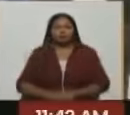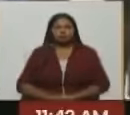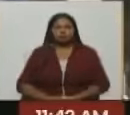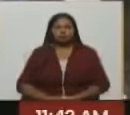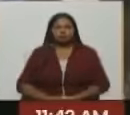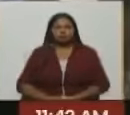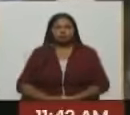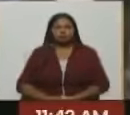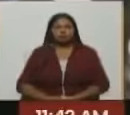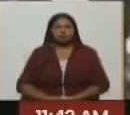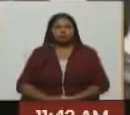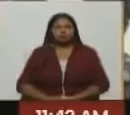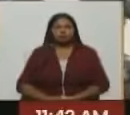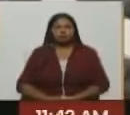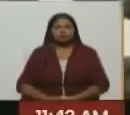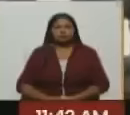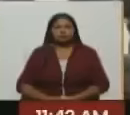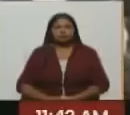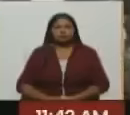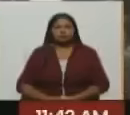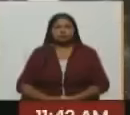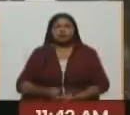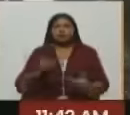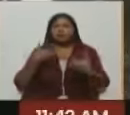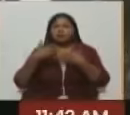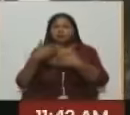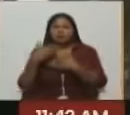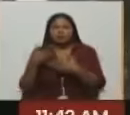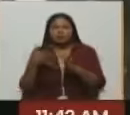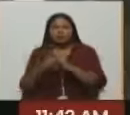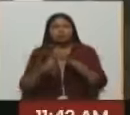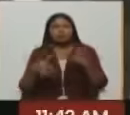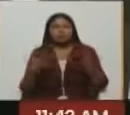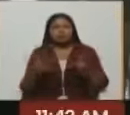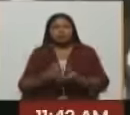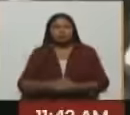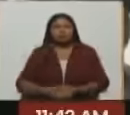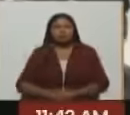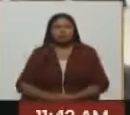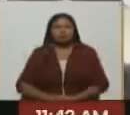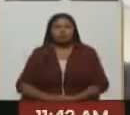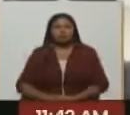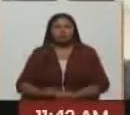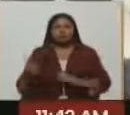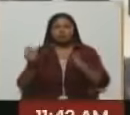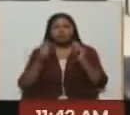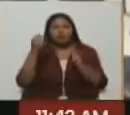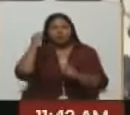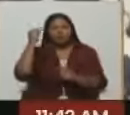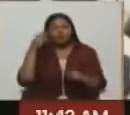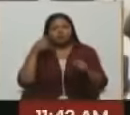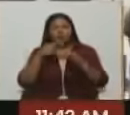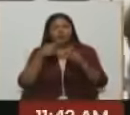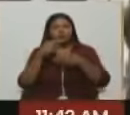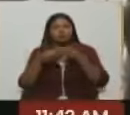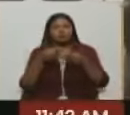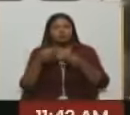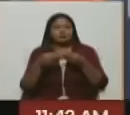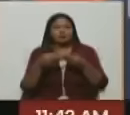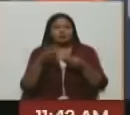a la convivencia, a que el debate y las ideas se diriman a